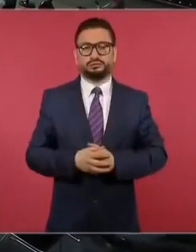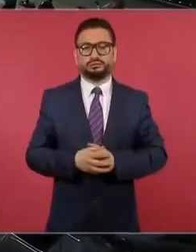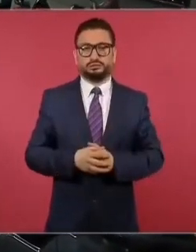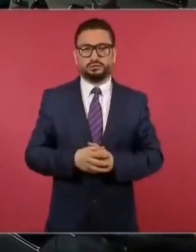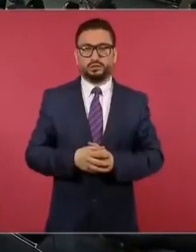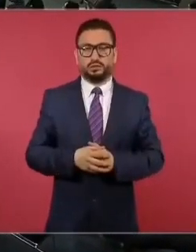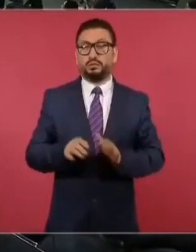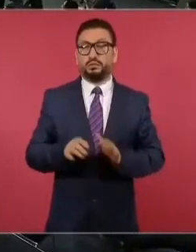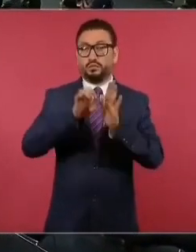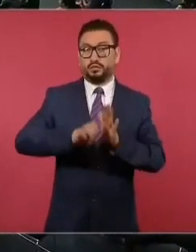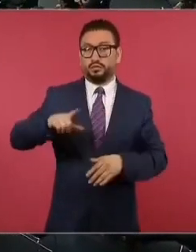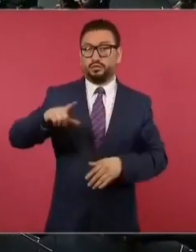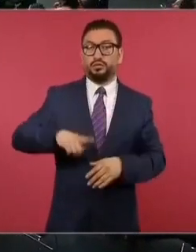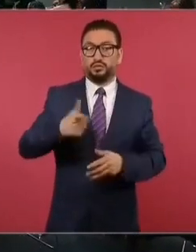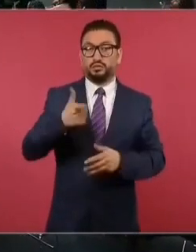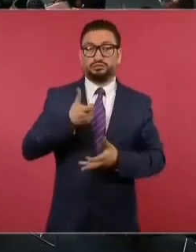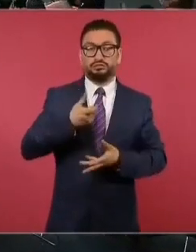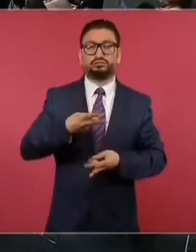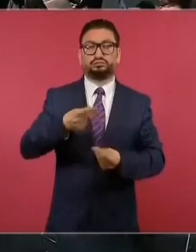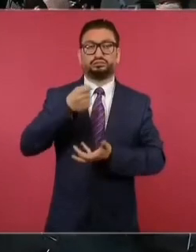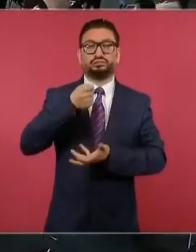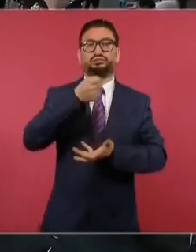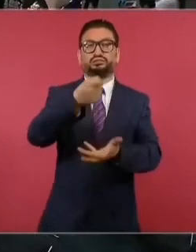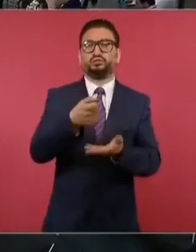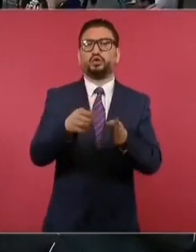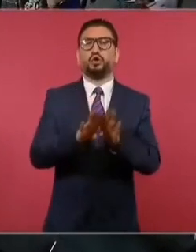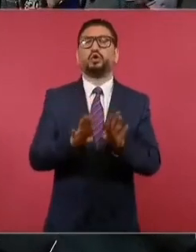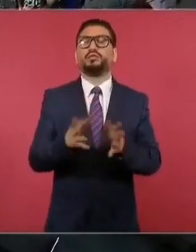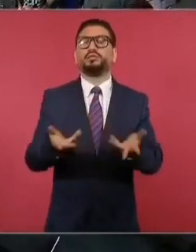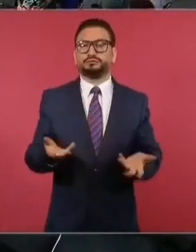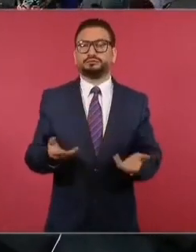el gasto de publicidad del gobierno.